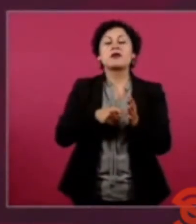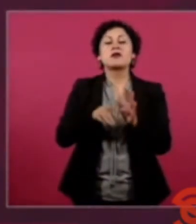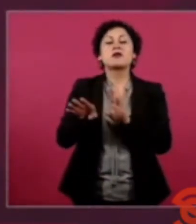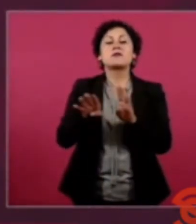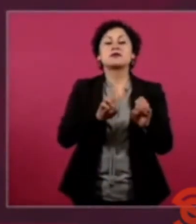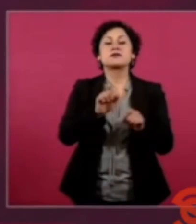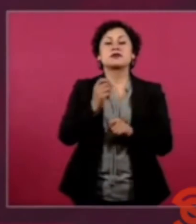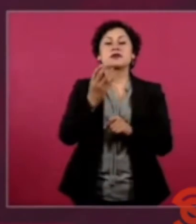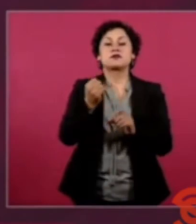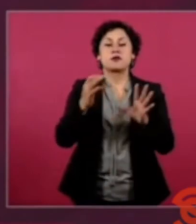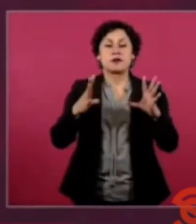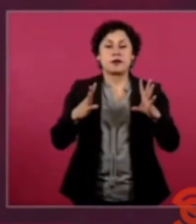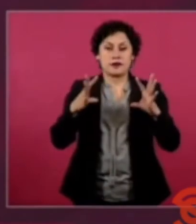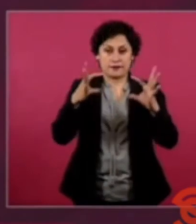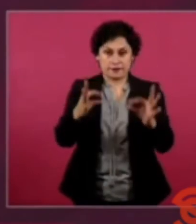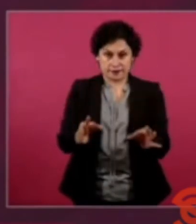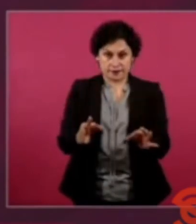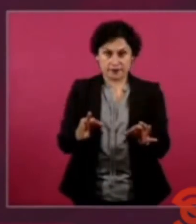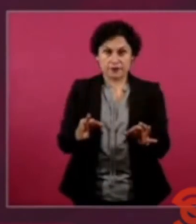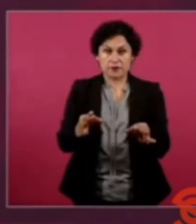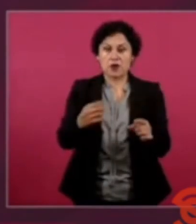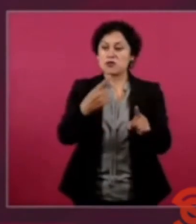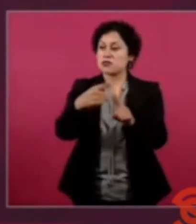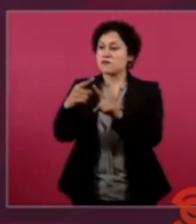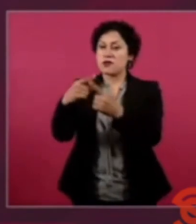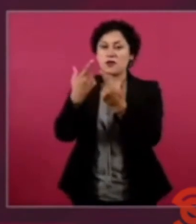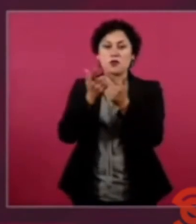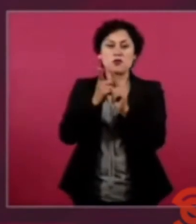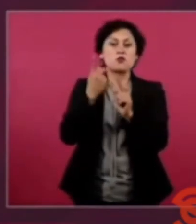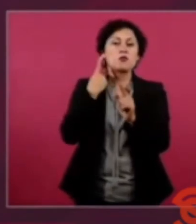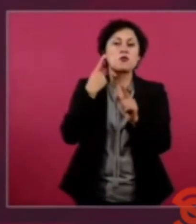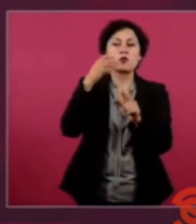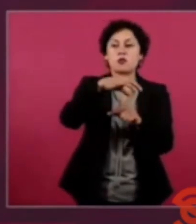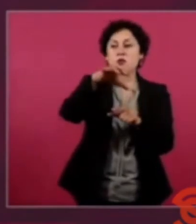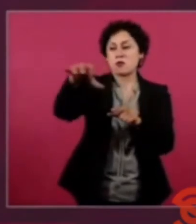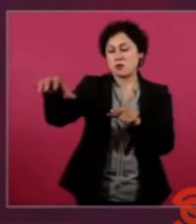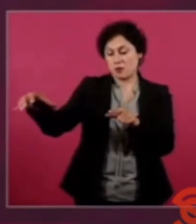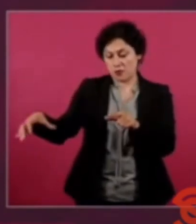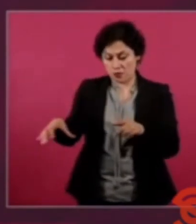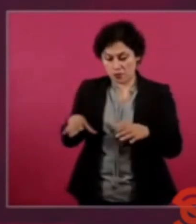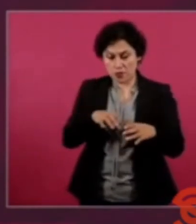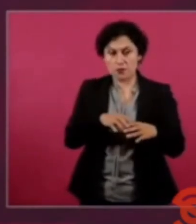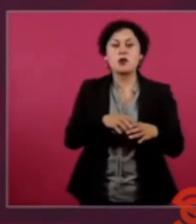1929. Habían varios partidos, Plutarco Elías Calles